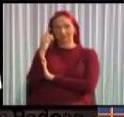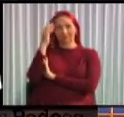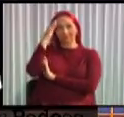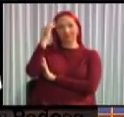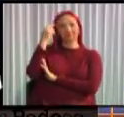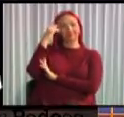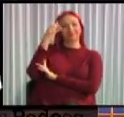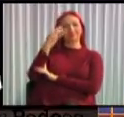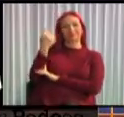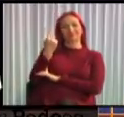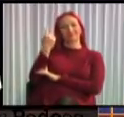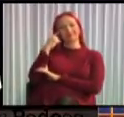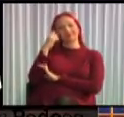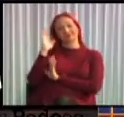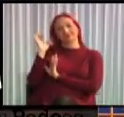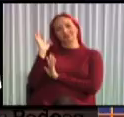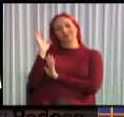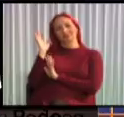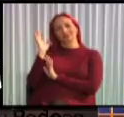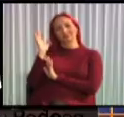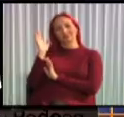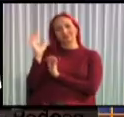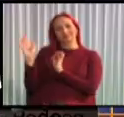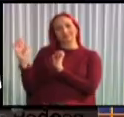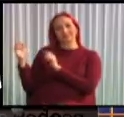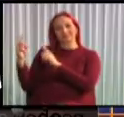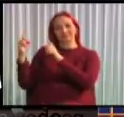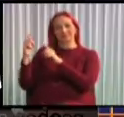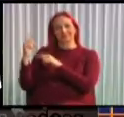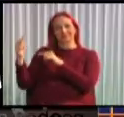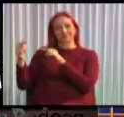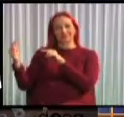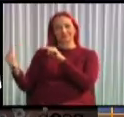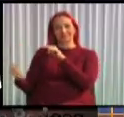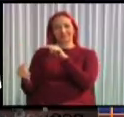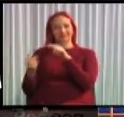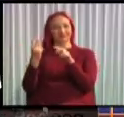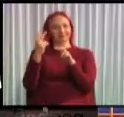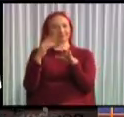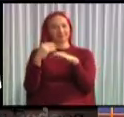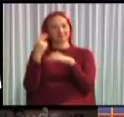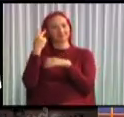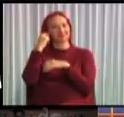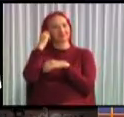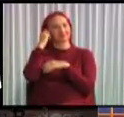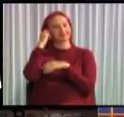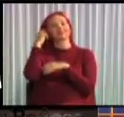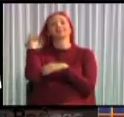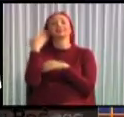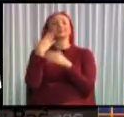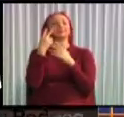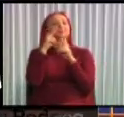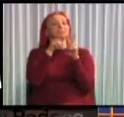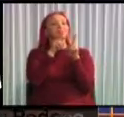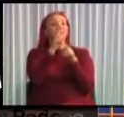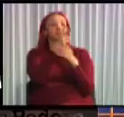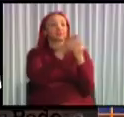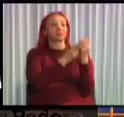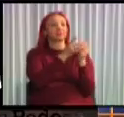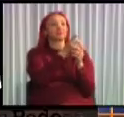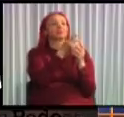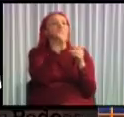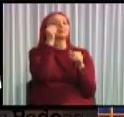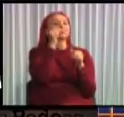yo creo que fue el único que le dio al trompo y lo logró bailar y todo. Vamos a ver cómo le va. Pero bueno, muy bien, ustedes 2,